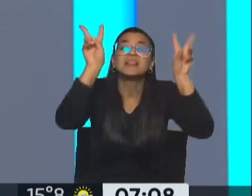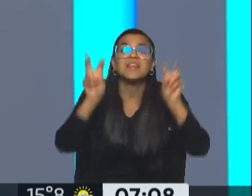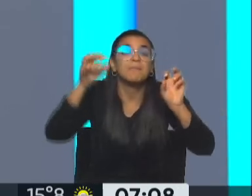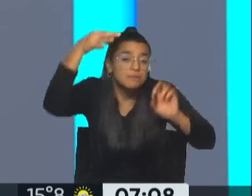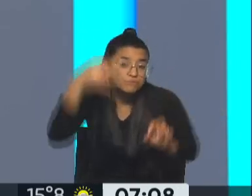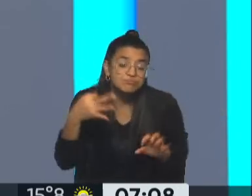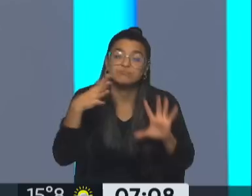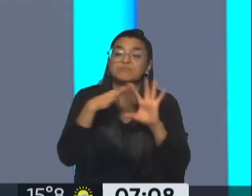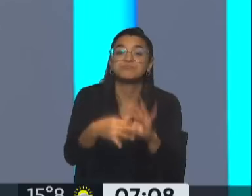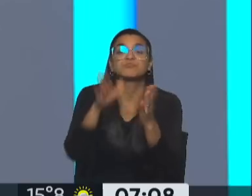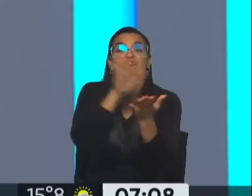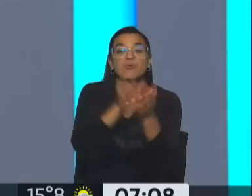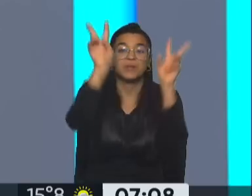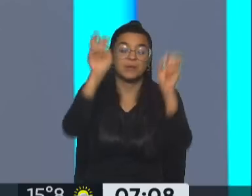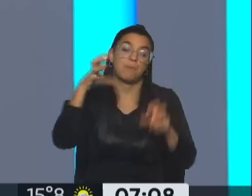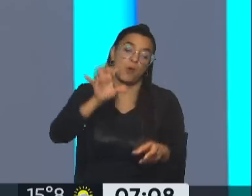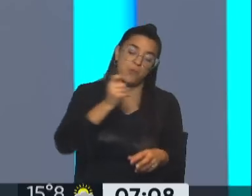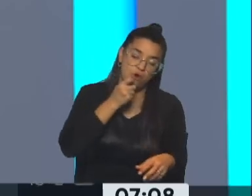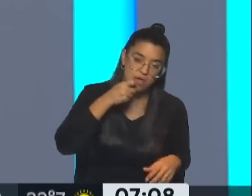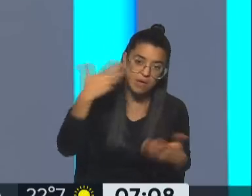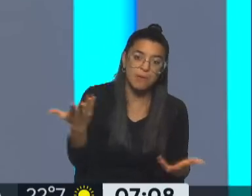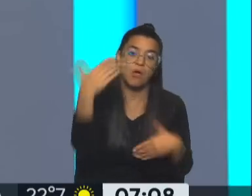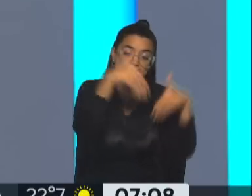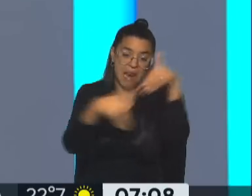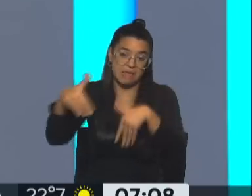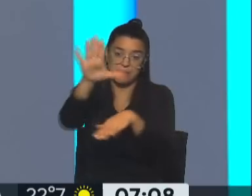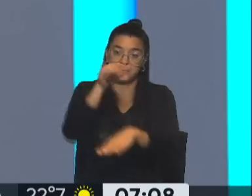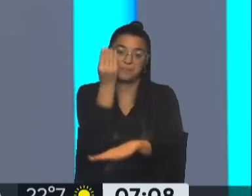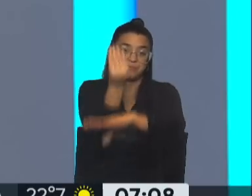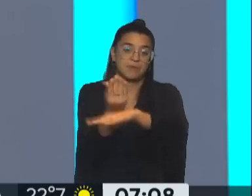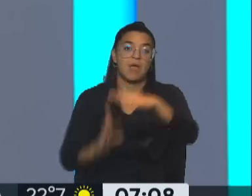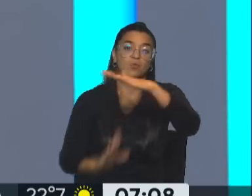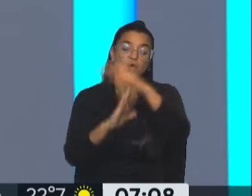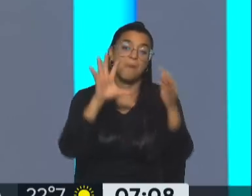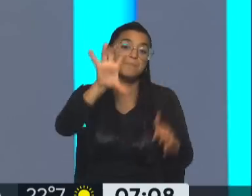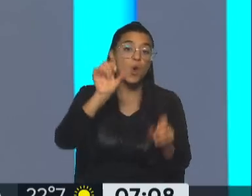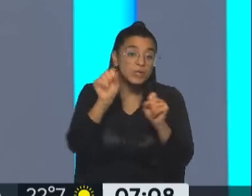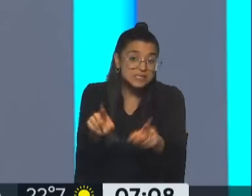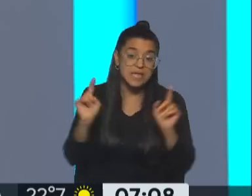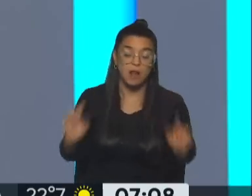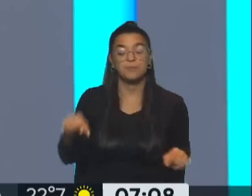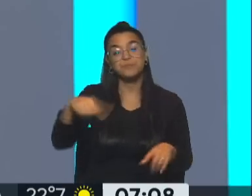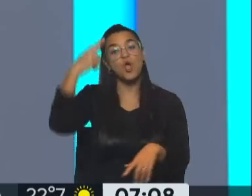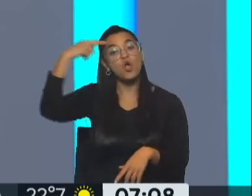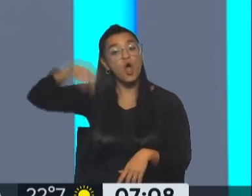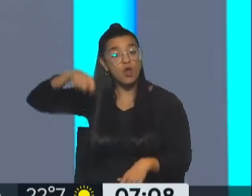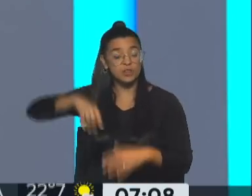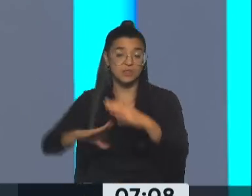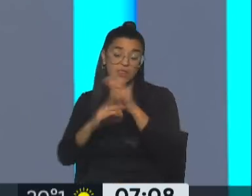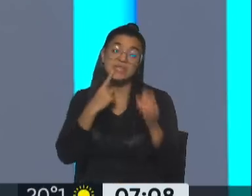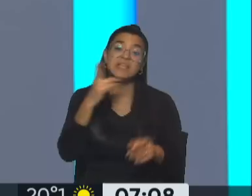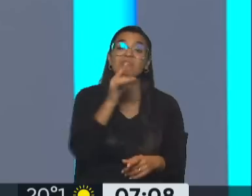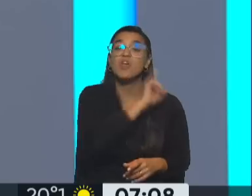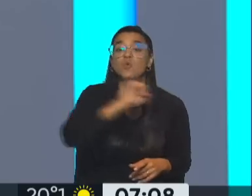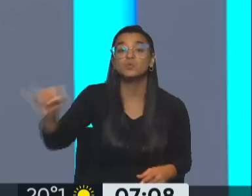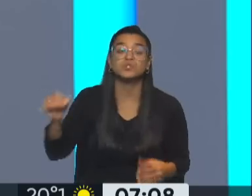específicamente inherentes a lo que tiene que ver la provincia. Por ejemplo, elegir a sus autoridades provinciales. Aquí la Corte dice que hay una denuncia de